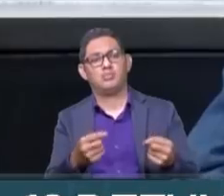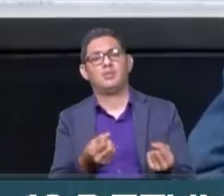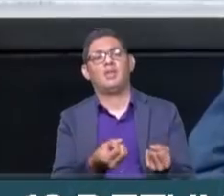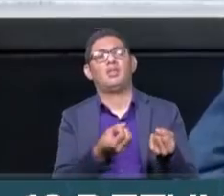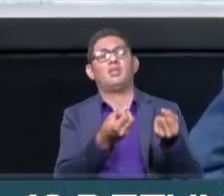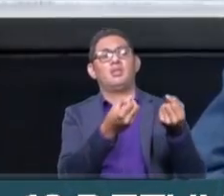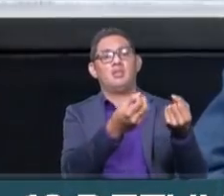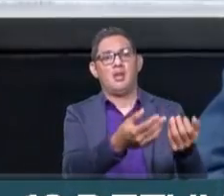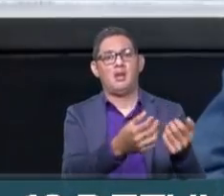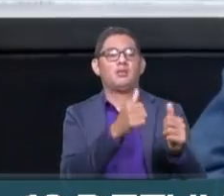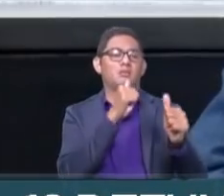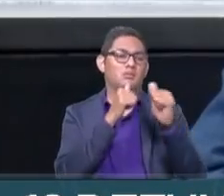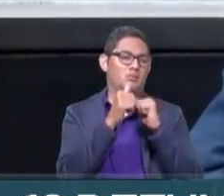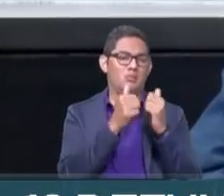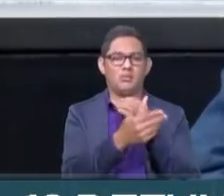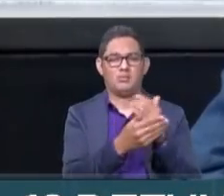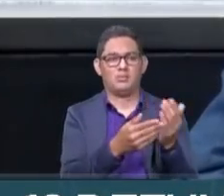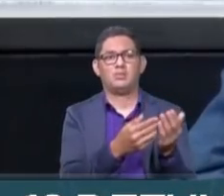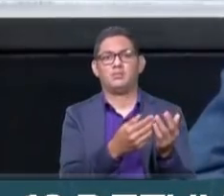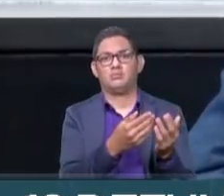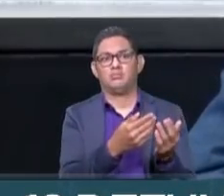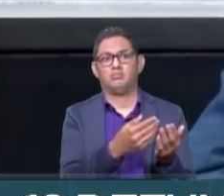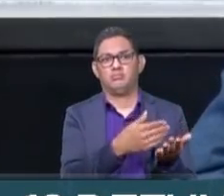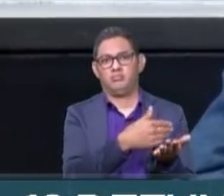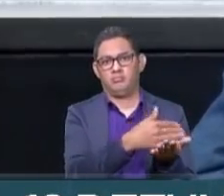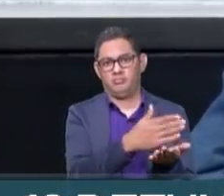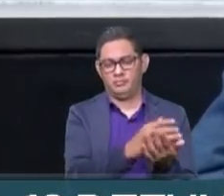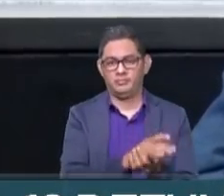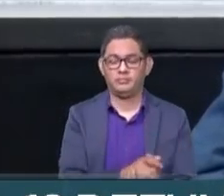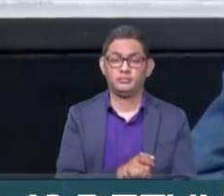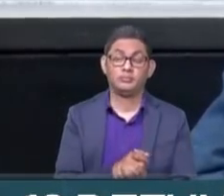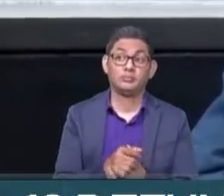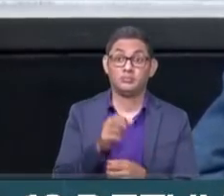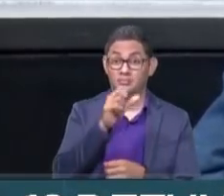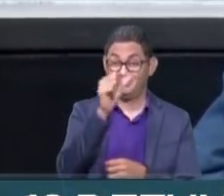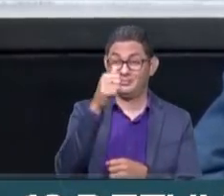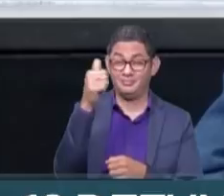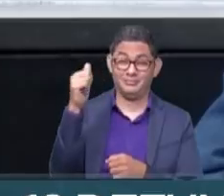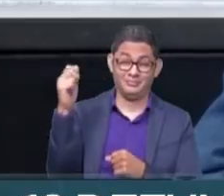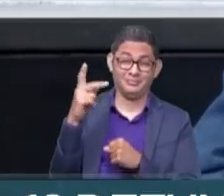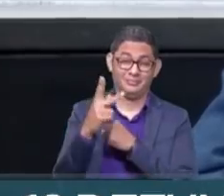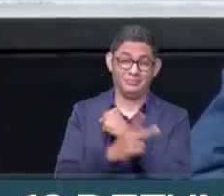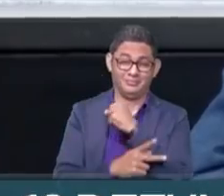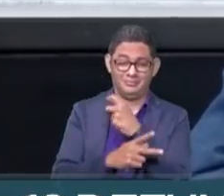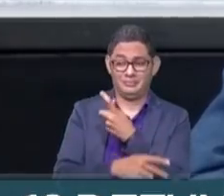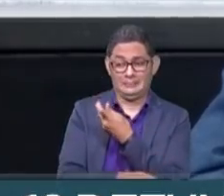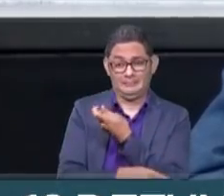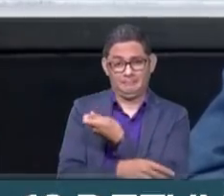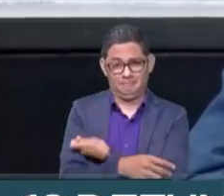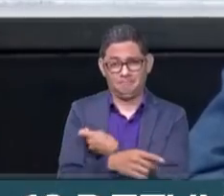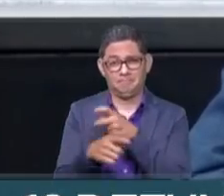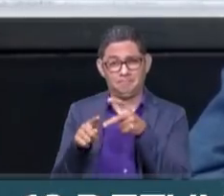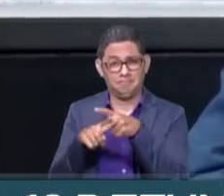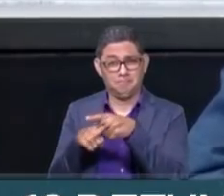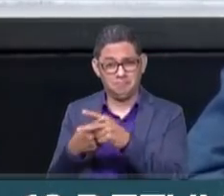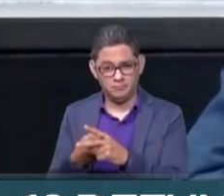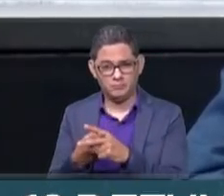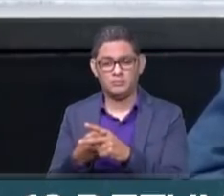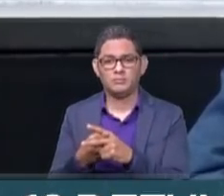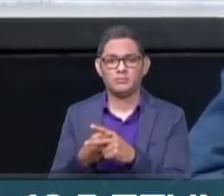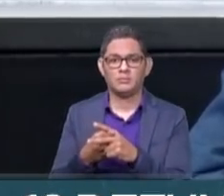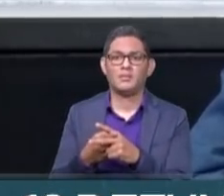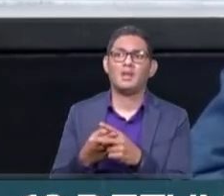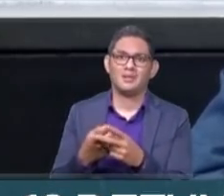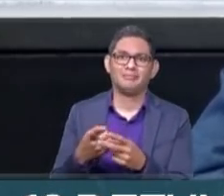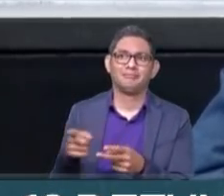otros países que han iniciado el proceso de vacunación, los casos han vuelto